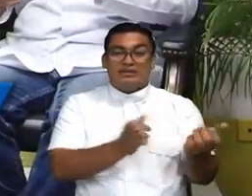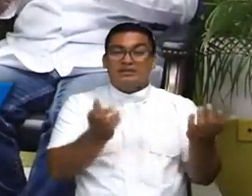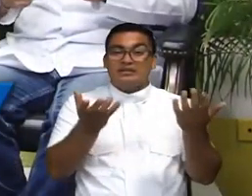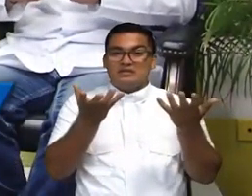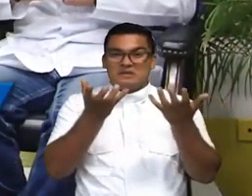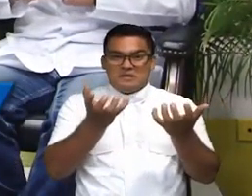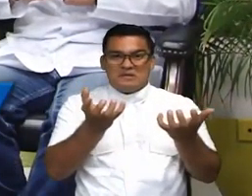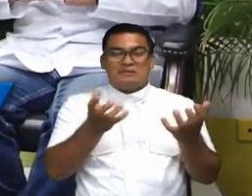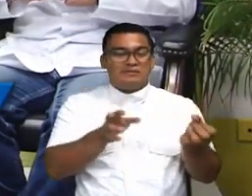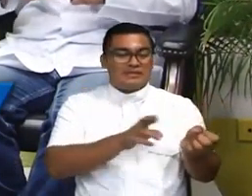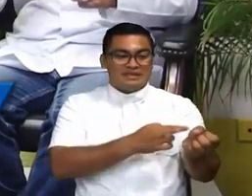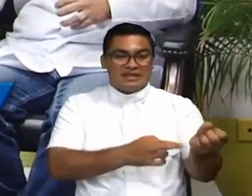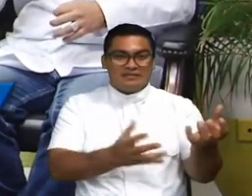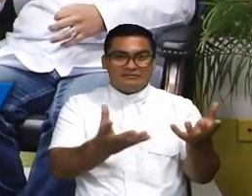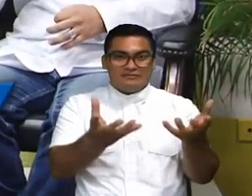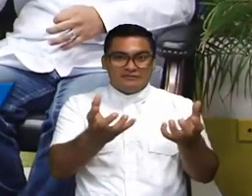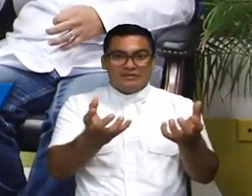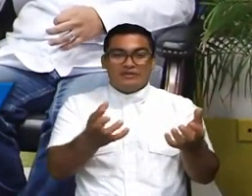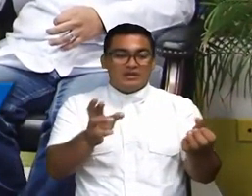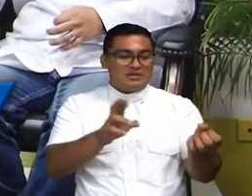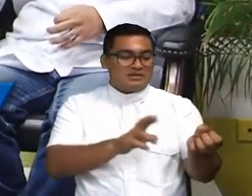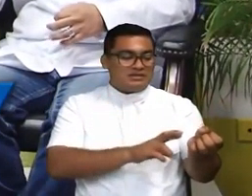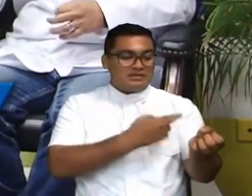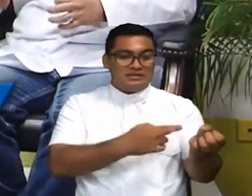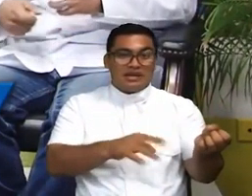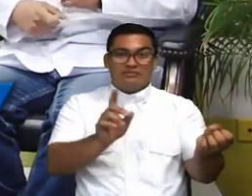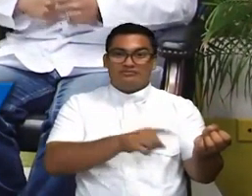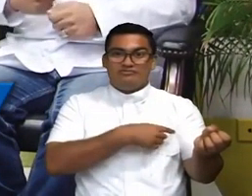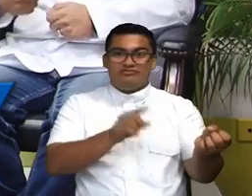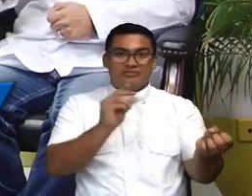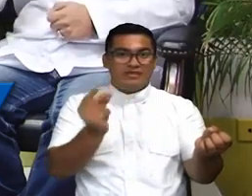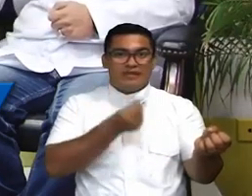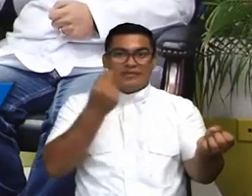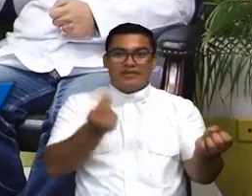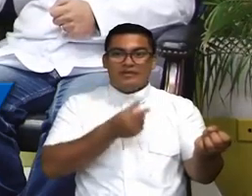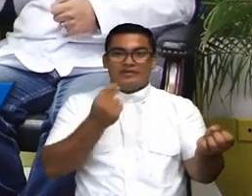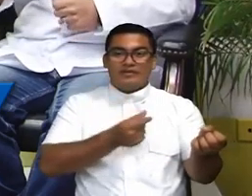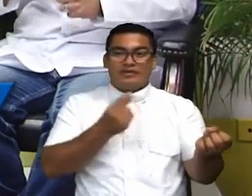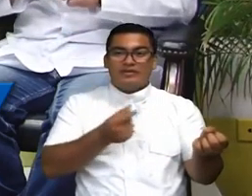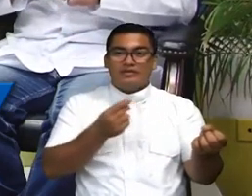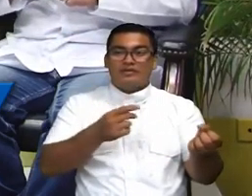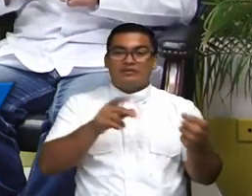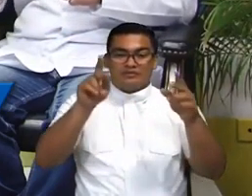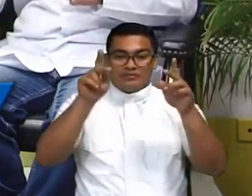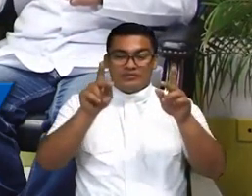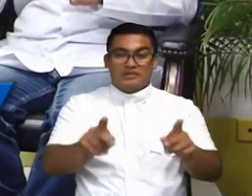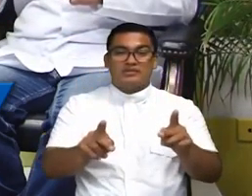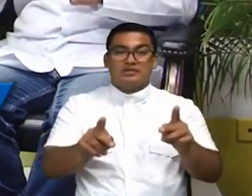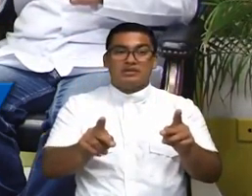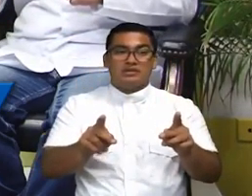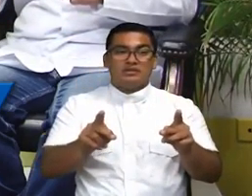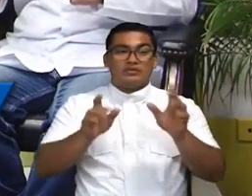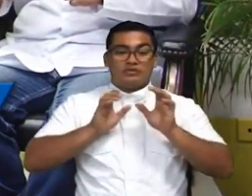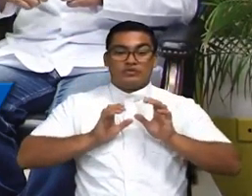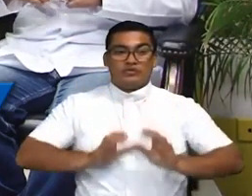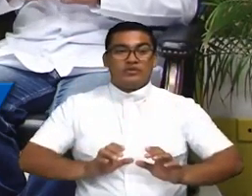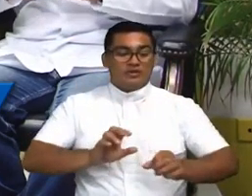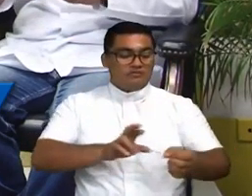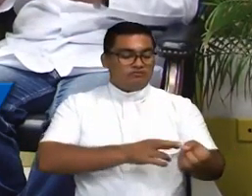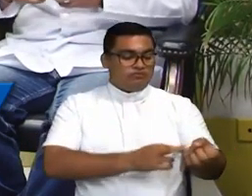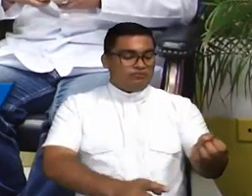contraernos nuestros vasos sanguíneos, la sangre fluye más rápido, hay mayor esfuerzo de nuestra circulación, ¿ya?